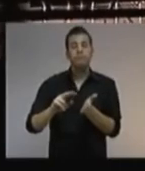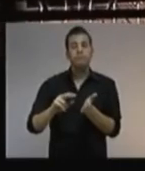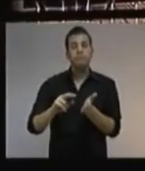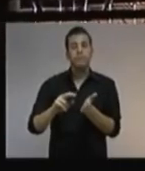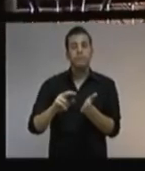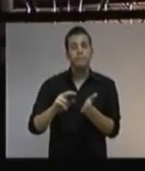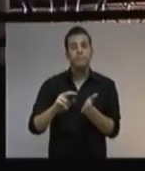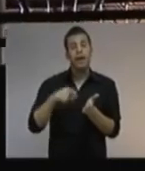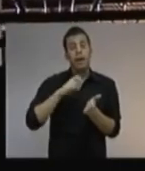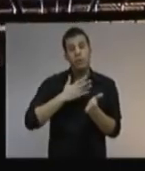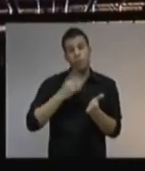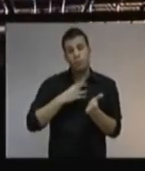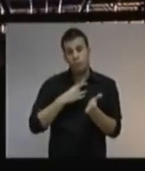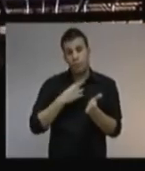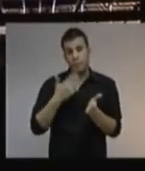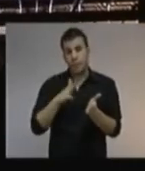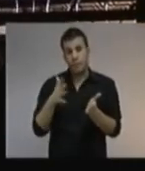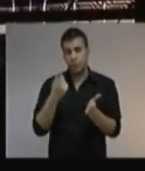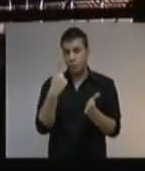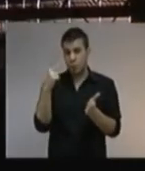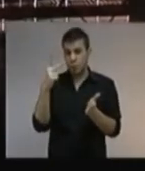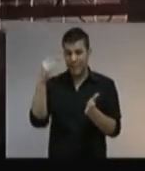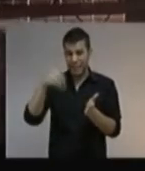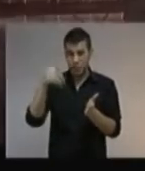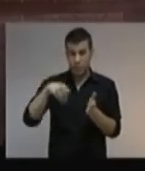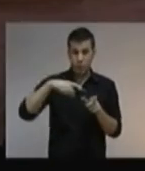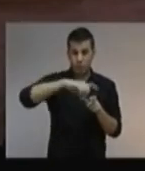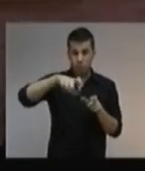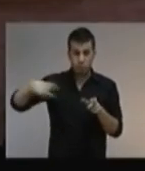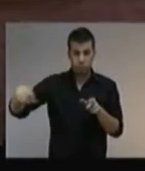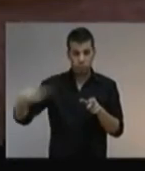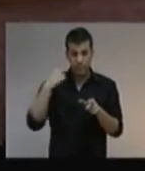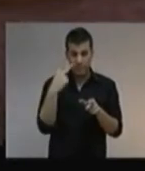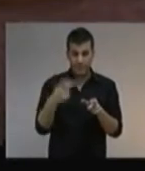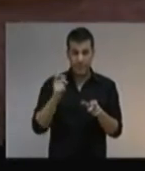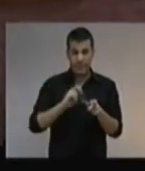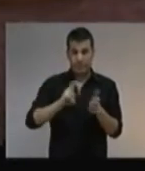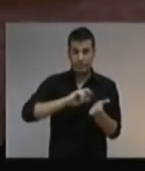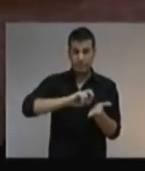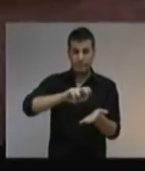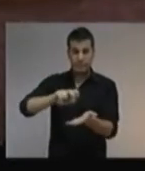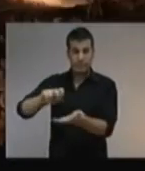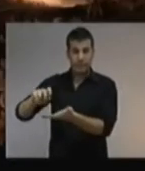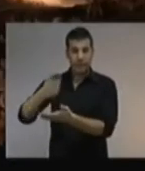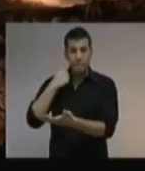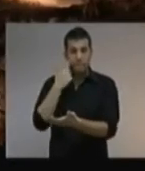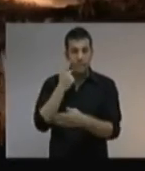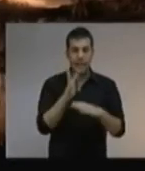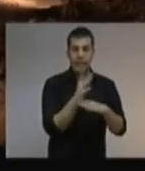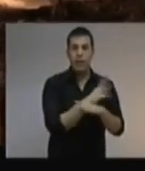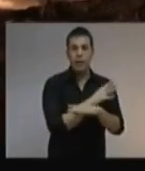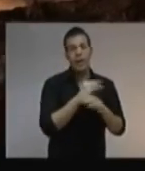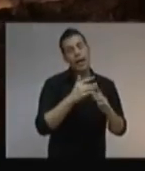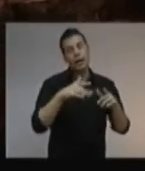puestos que recorren casi algo más de 1 kilómetro de visita, en donde se ven las plantas de las